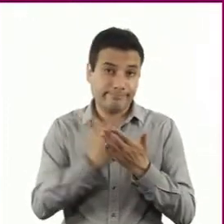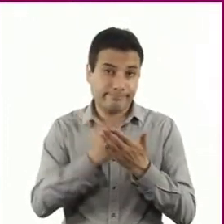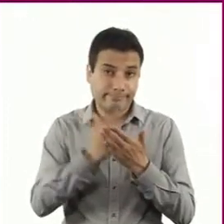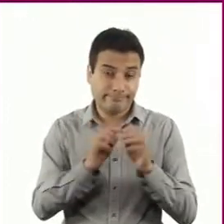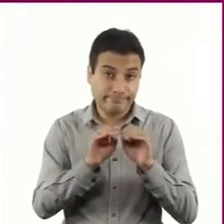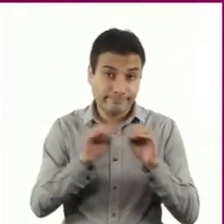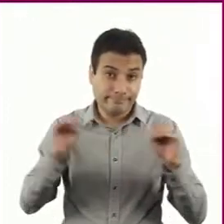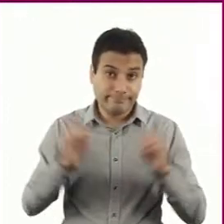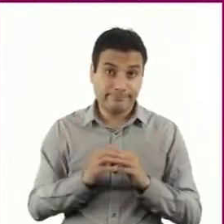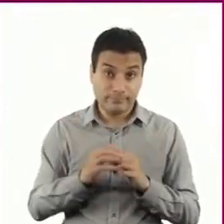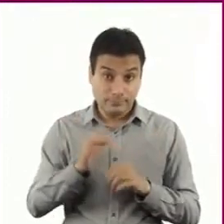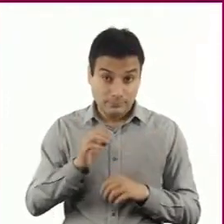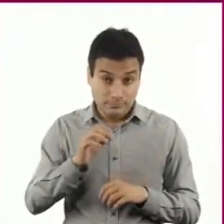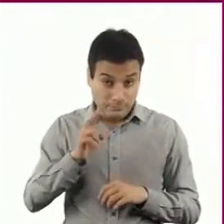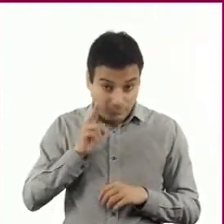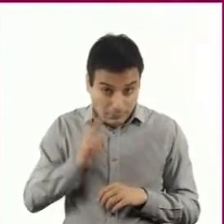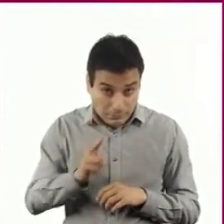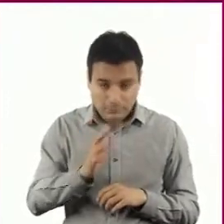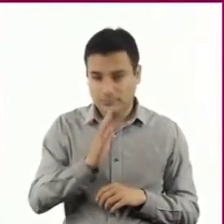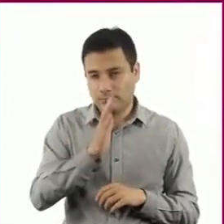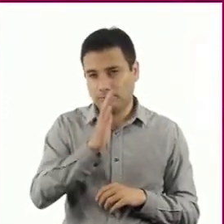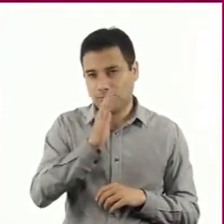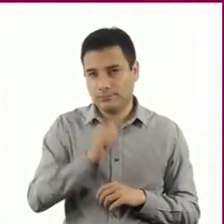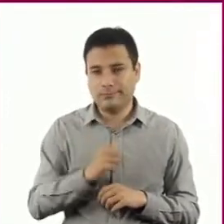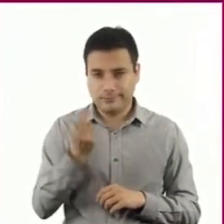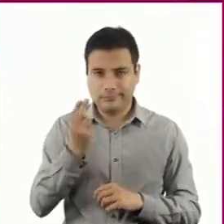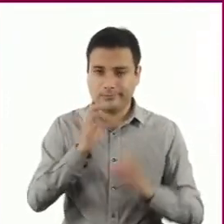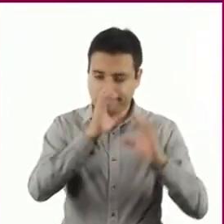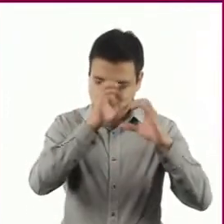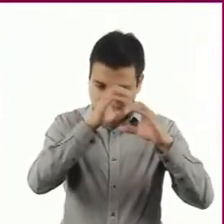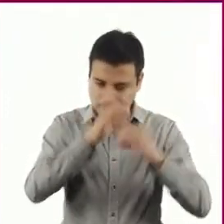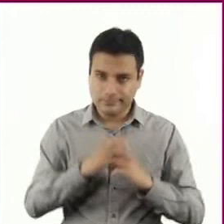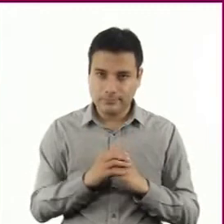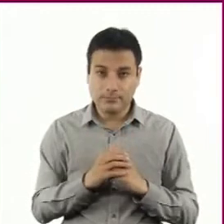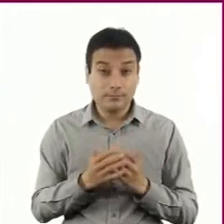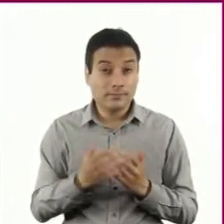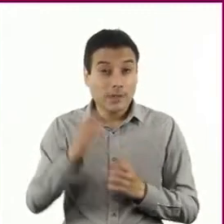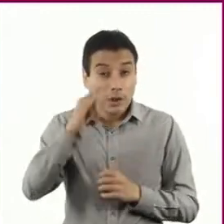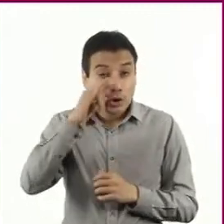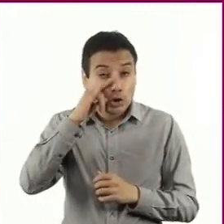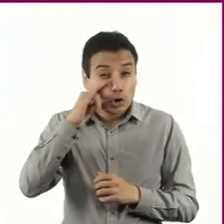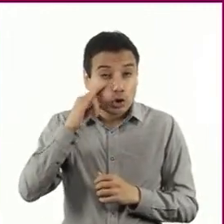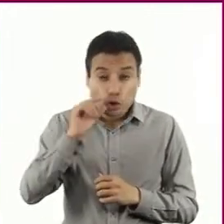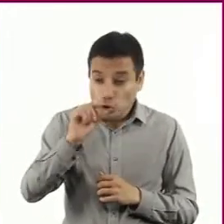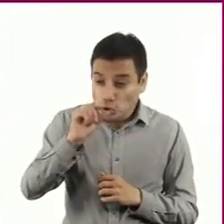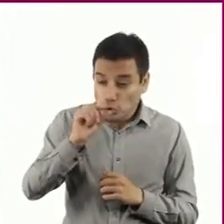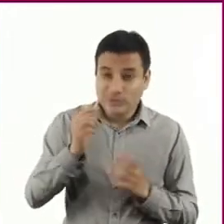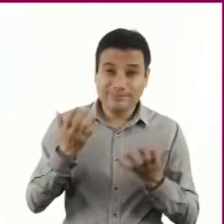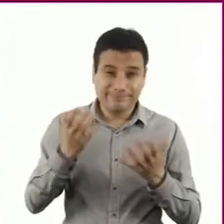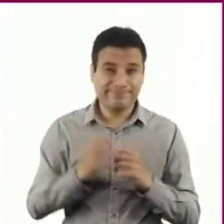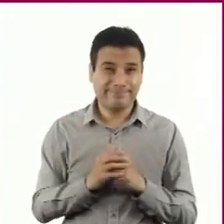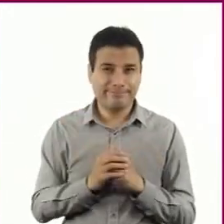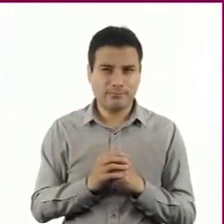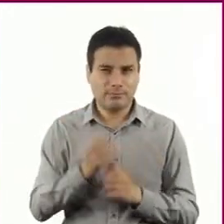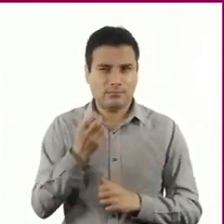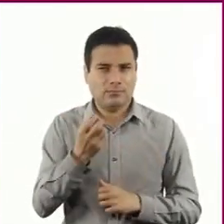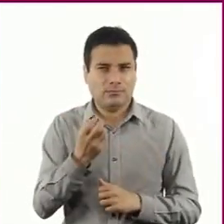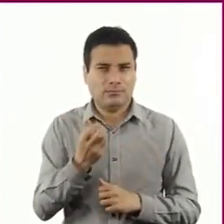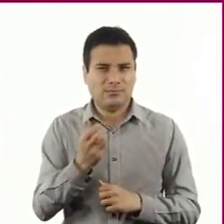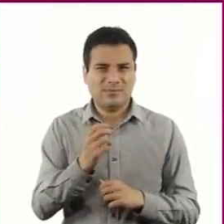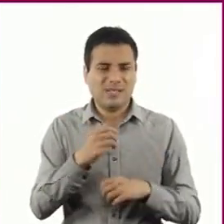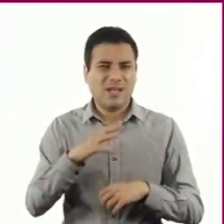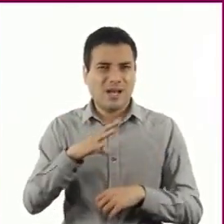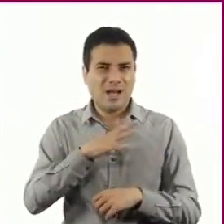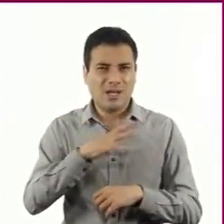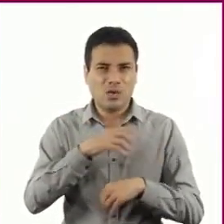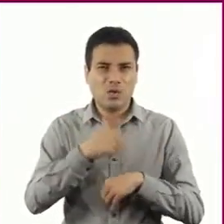imposible de observar a simple vista. Vaya que son muy pequeñas, profesor. Pero esa cantidad tiene muchos ceros en